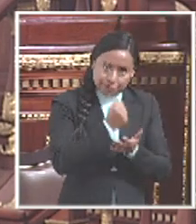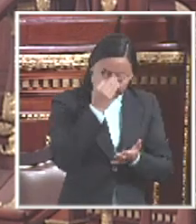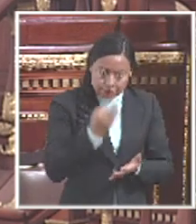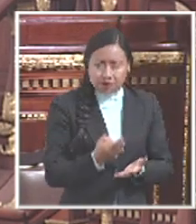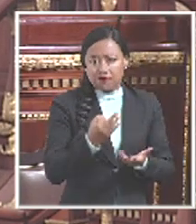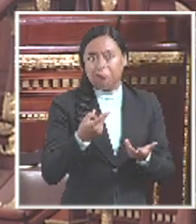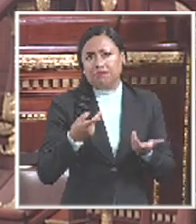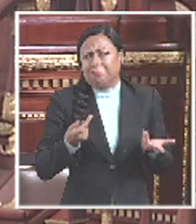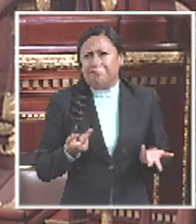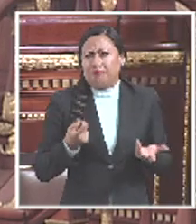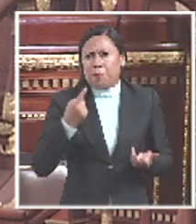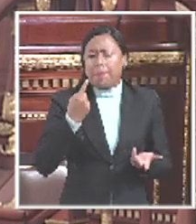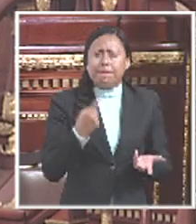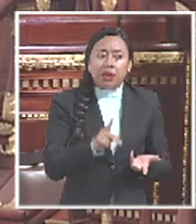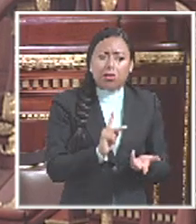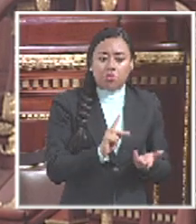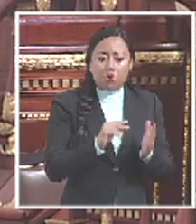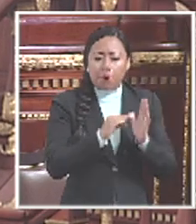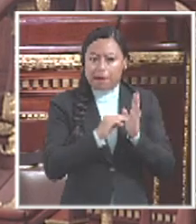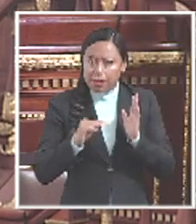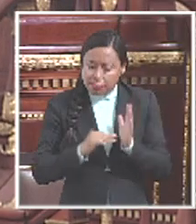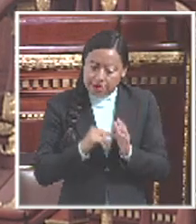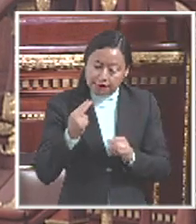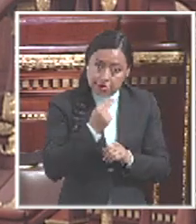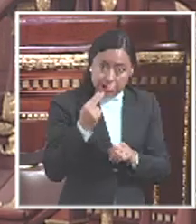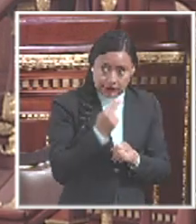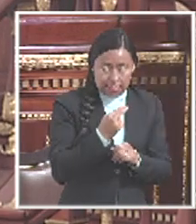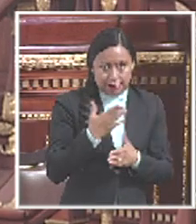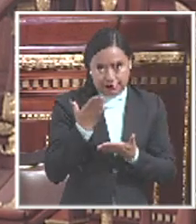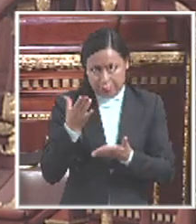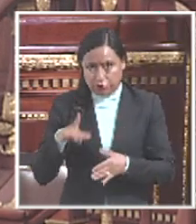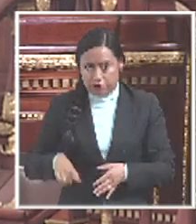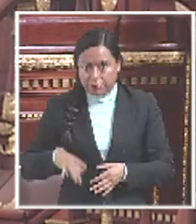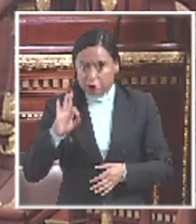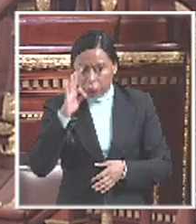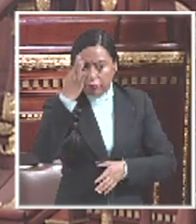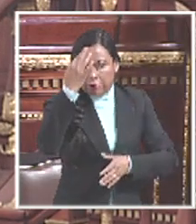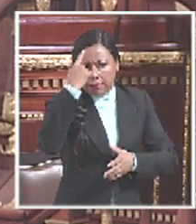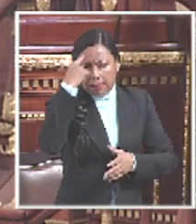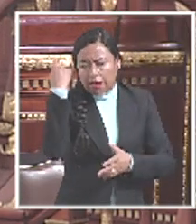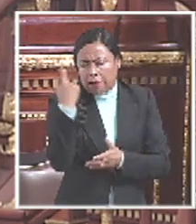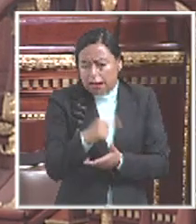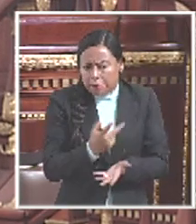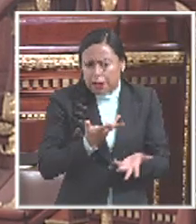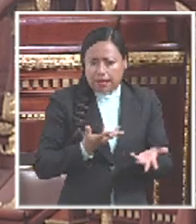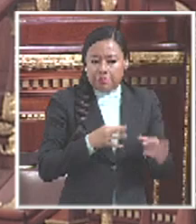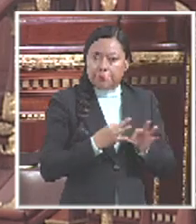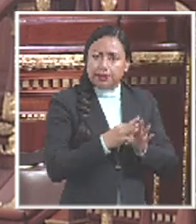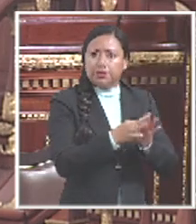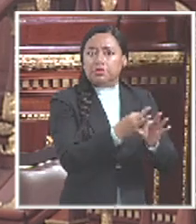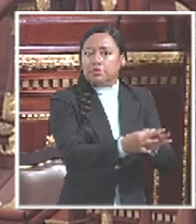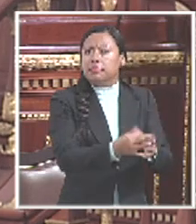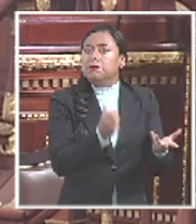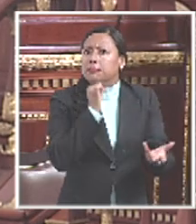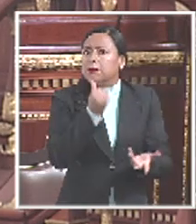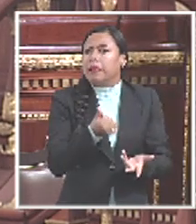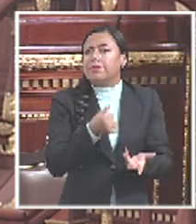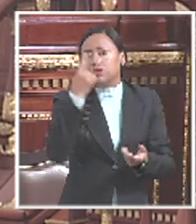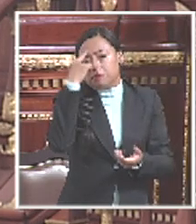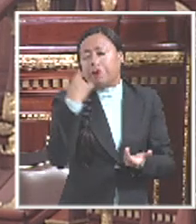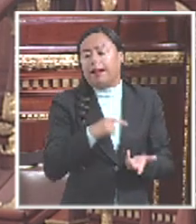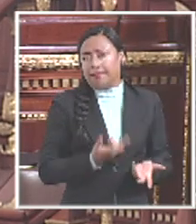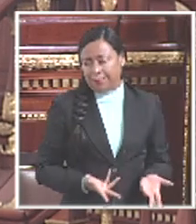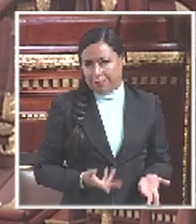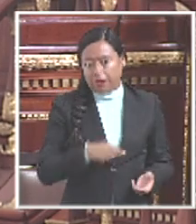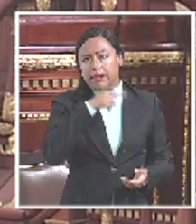las medidas necesarias por parte del Ejecutivo para que tanto consumidores como quienes